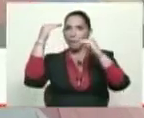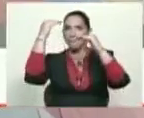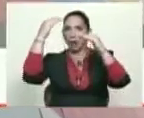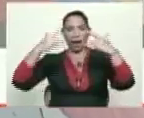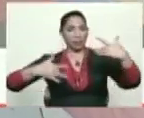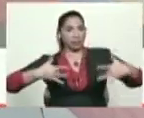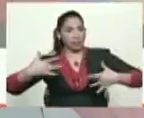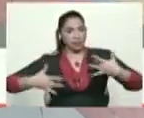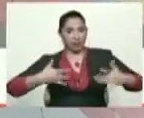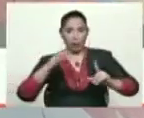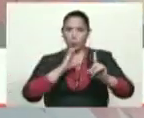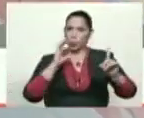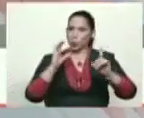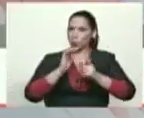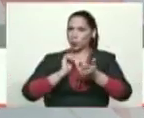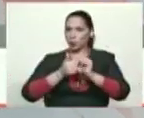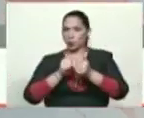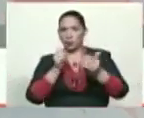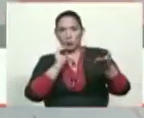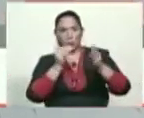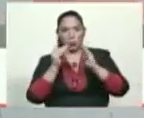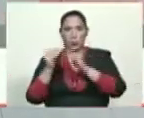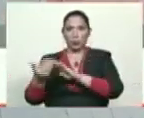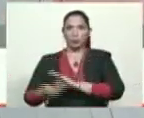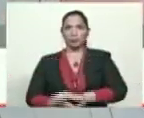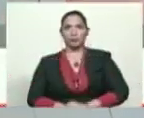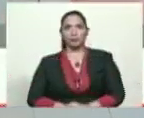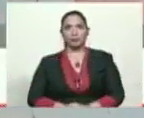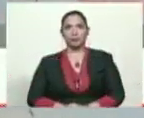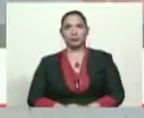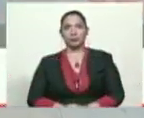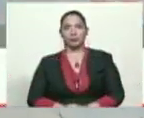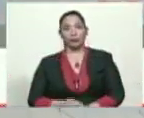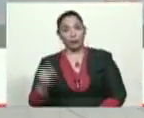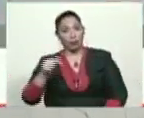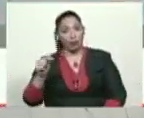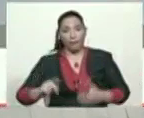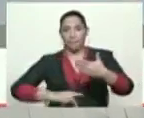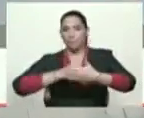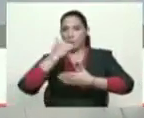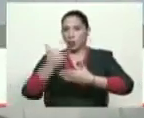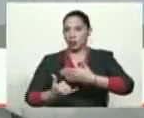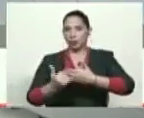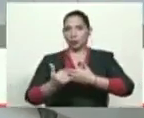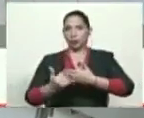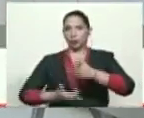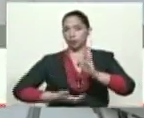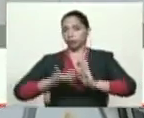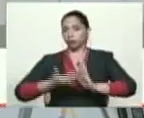deportiva comunitaria este ha sido un proyecto piloto